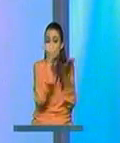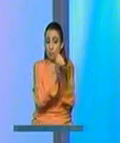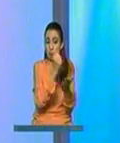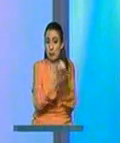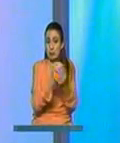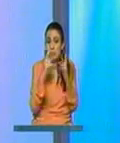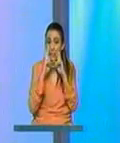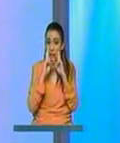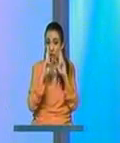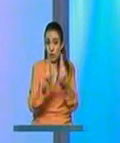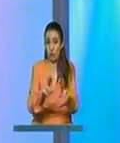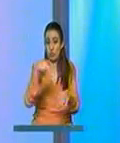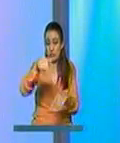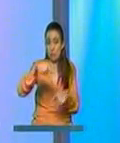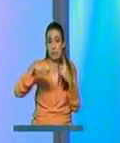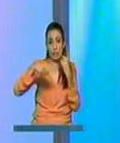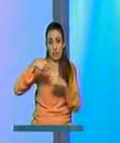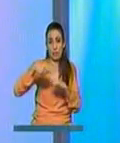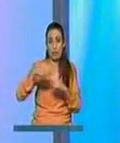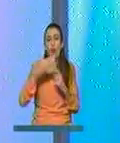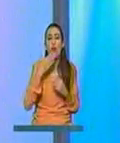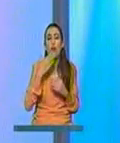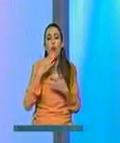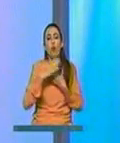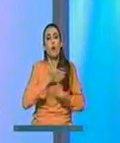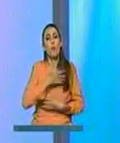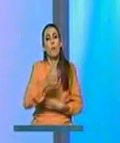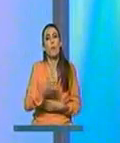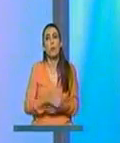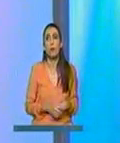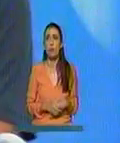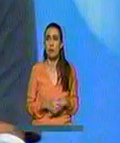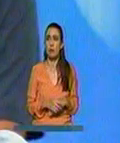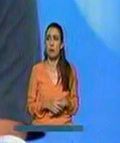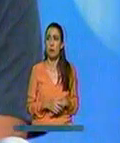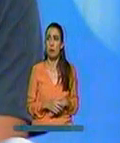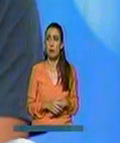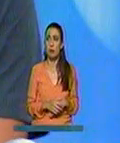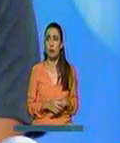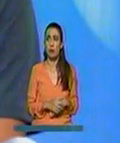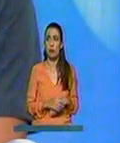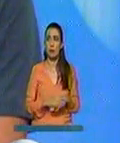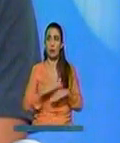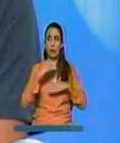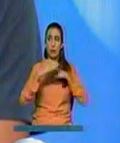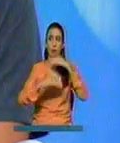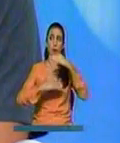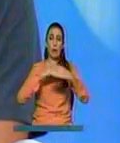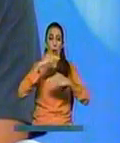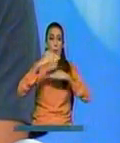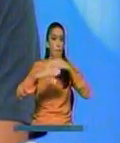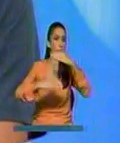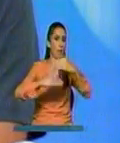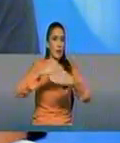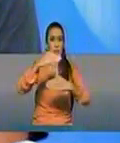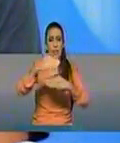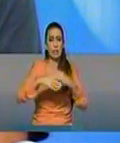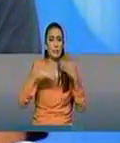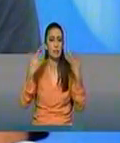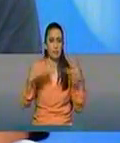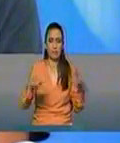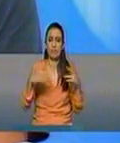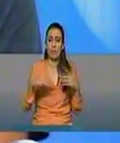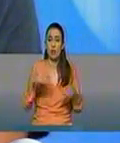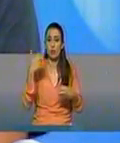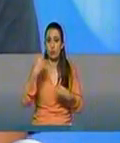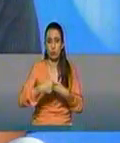artesanal, sobre todo aquí en la ciudad de Quito. ¿Cómo les ha ido durante estos años? Bueno, ha sido un proceso muy duro, ¿no? Porque como dice Pedro, este es un negocio de economías de